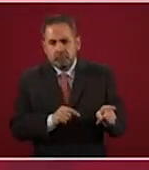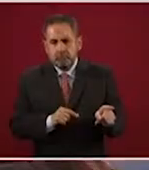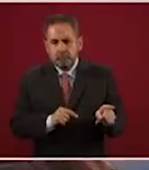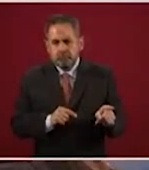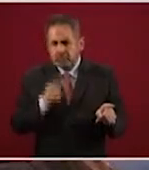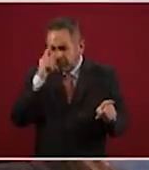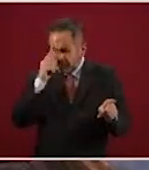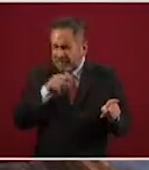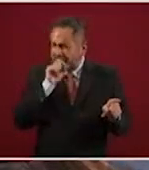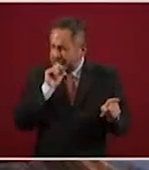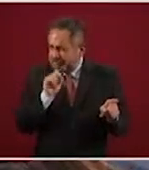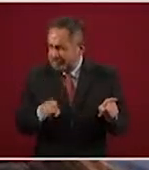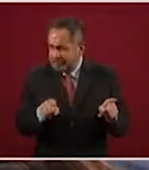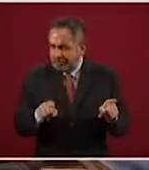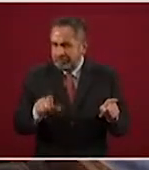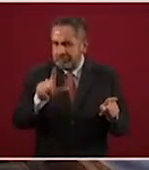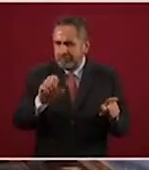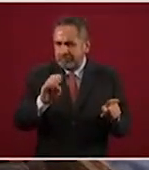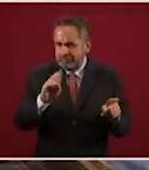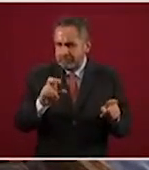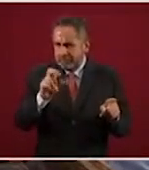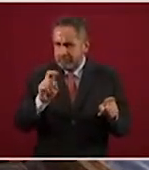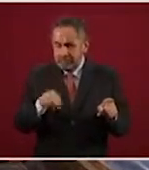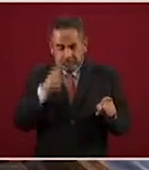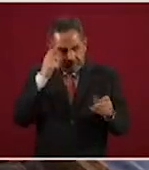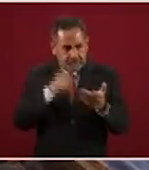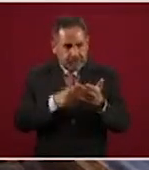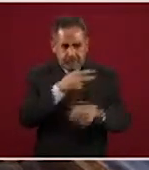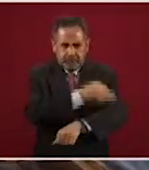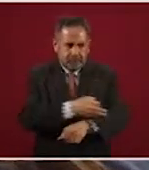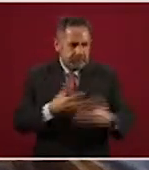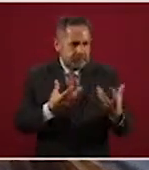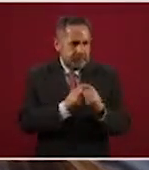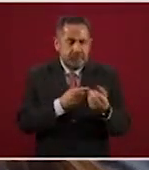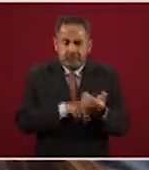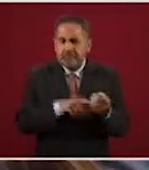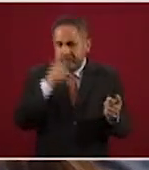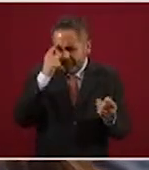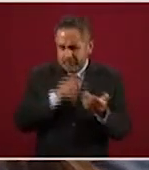y yo creo que también con la familia Levarón, pues ellos están